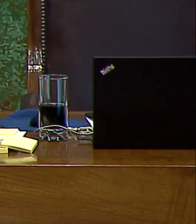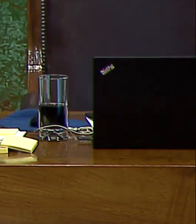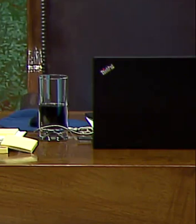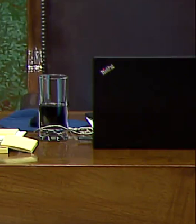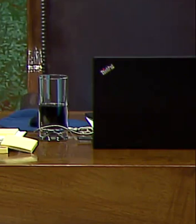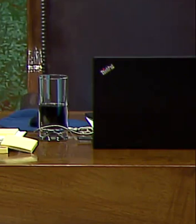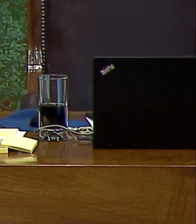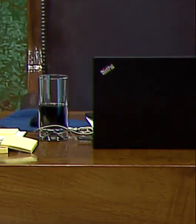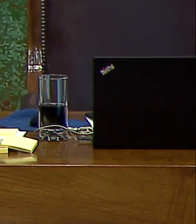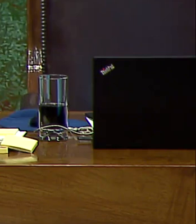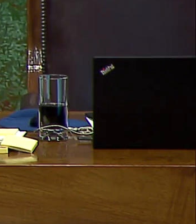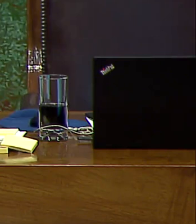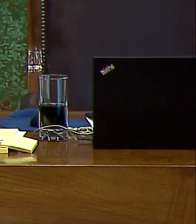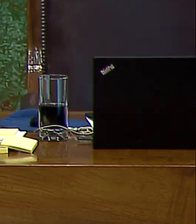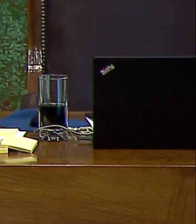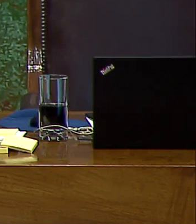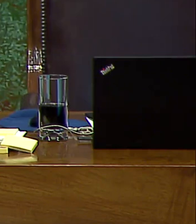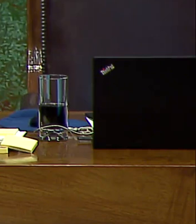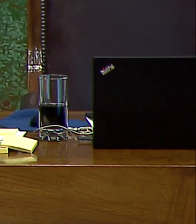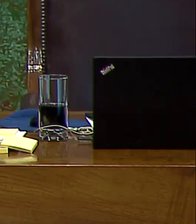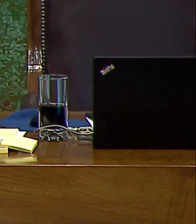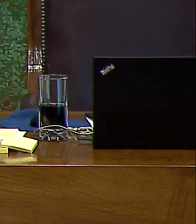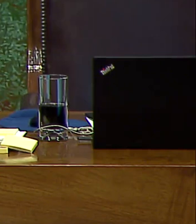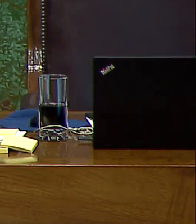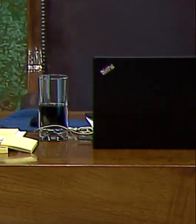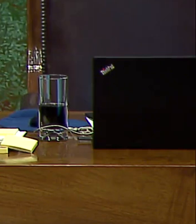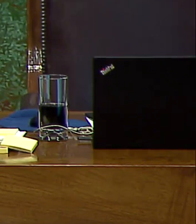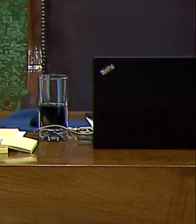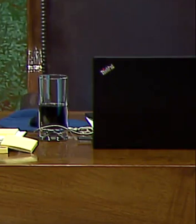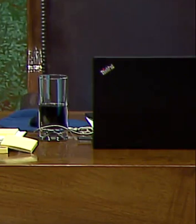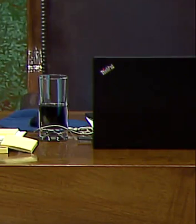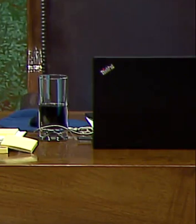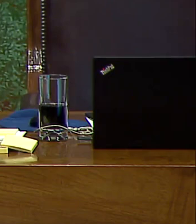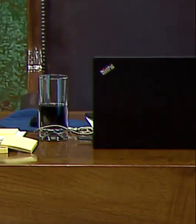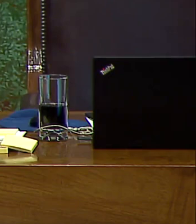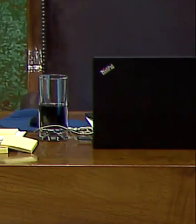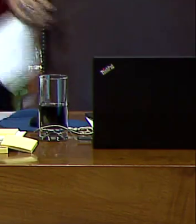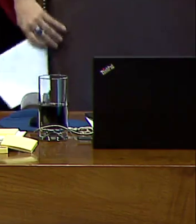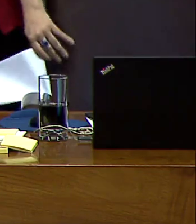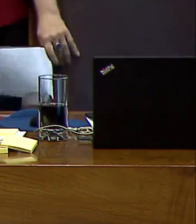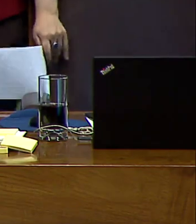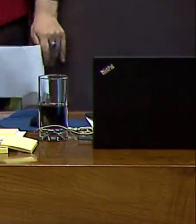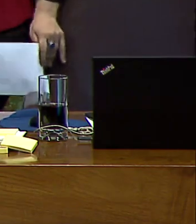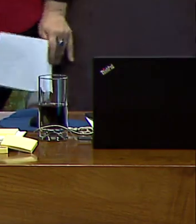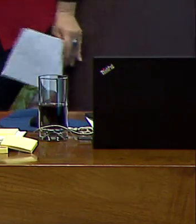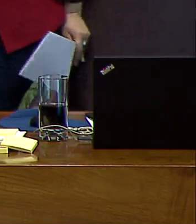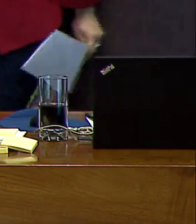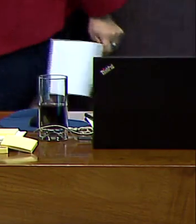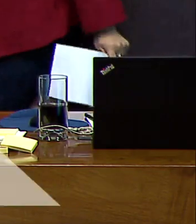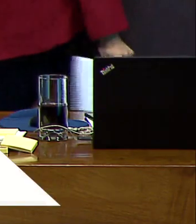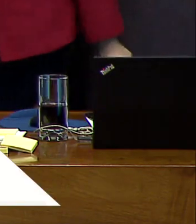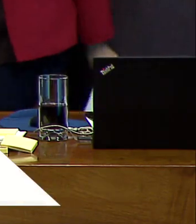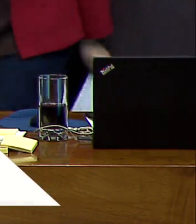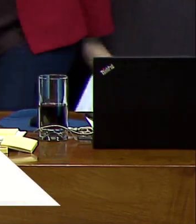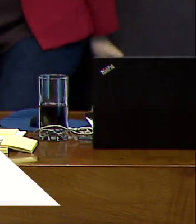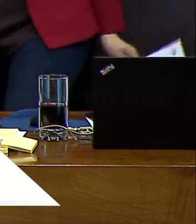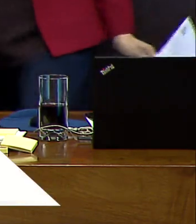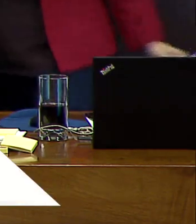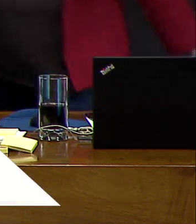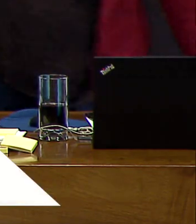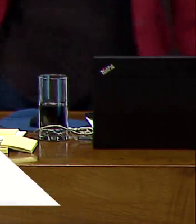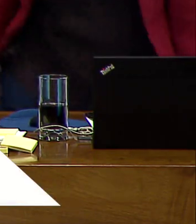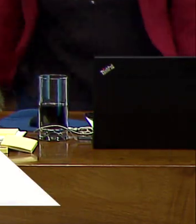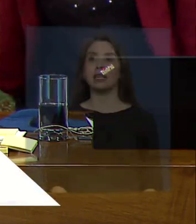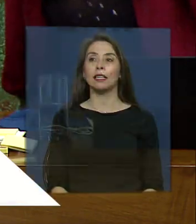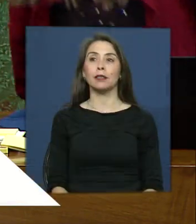con los juzgados con asiento en las comunas de Nueva Imperial y Tolten. Se ofrece la palabra